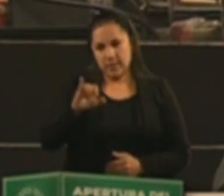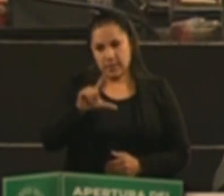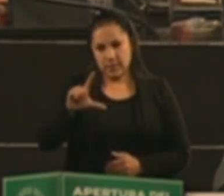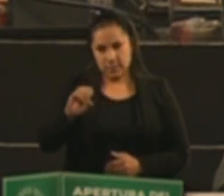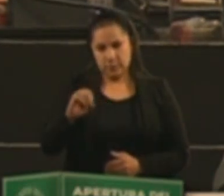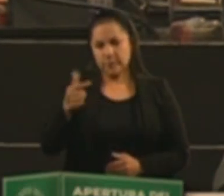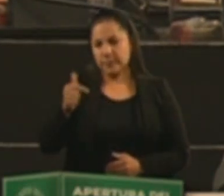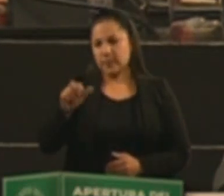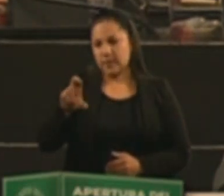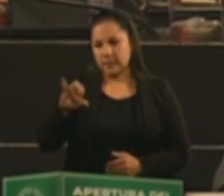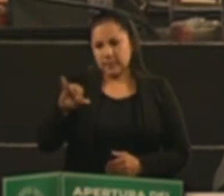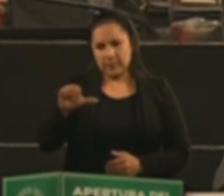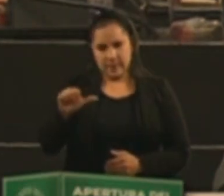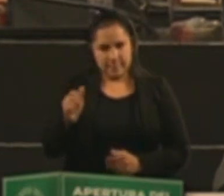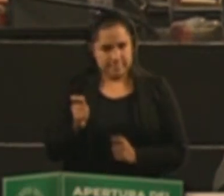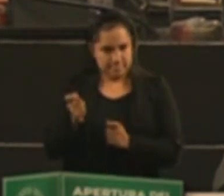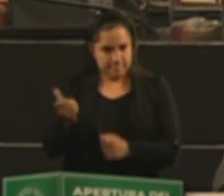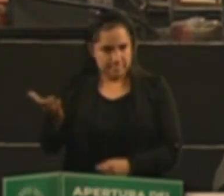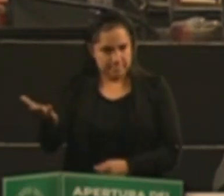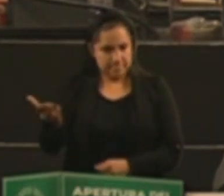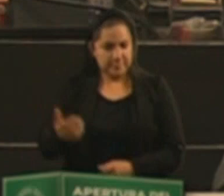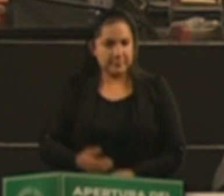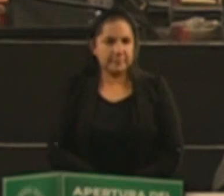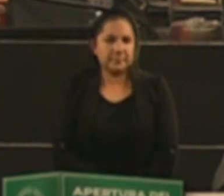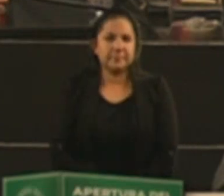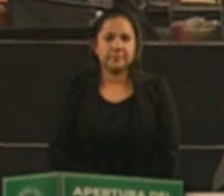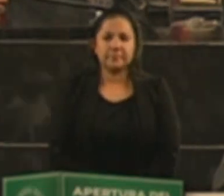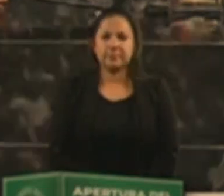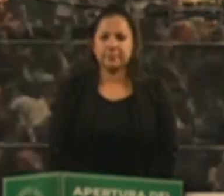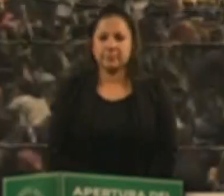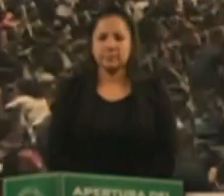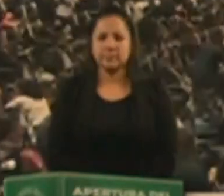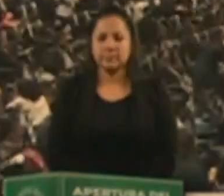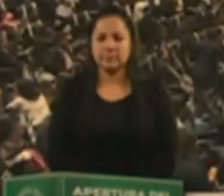García. Adelante, senadora.